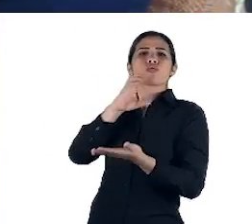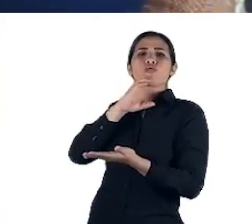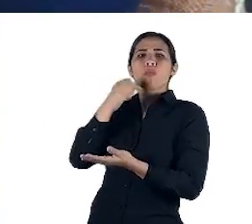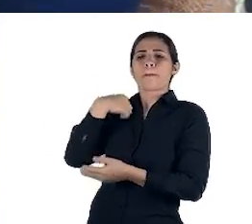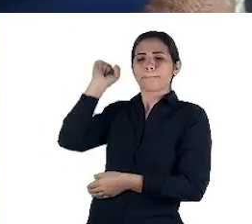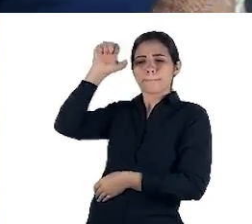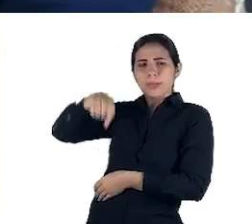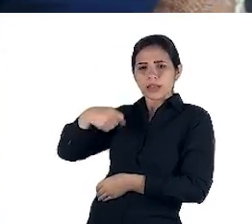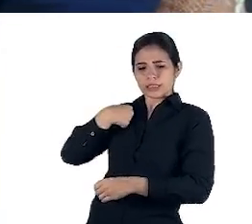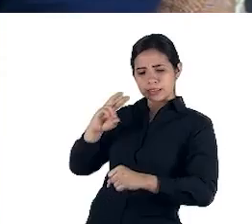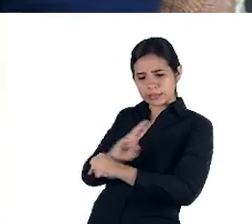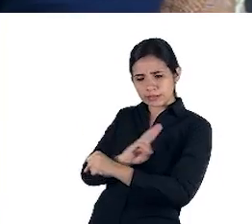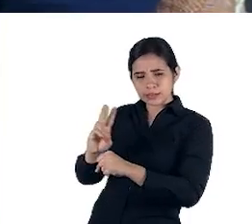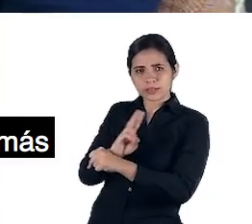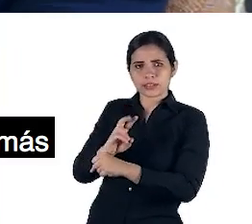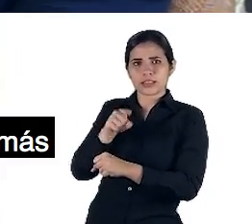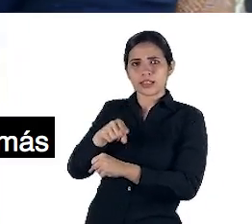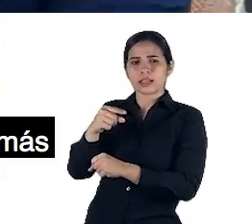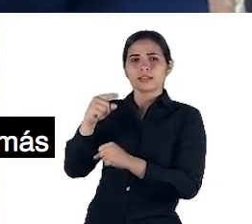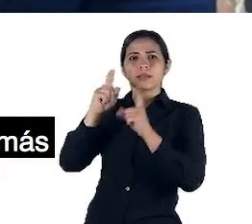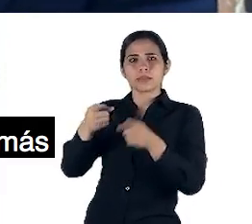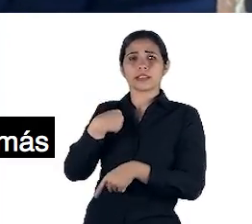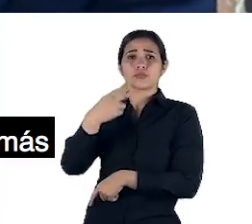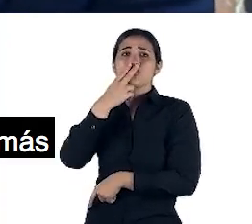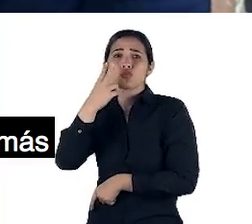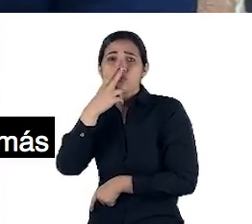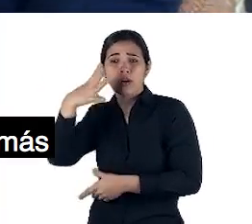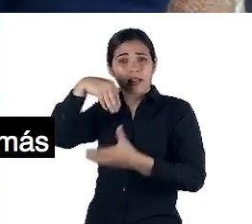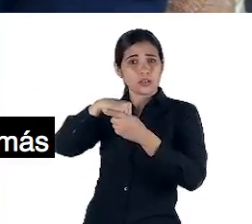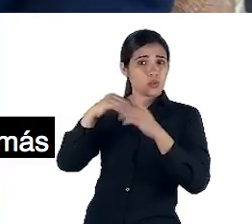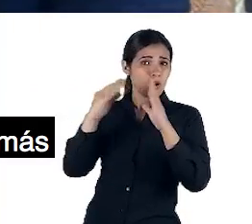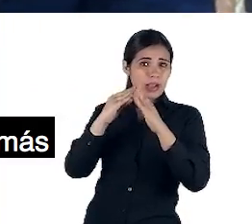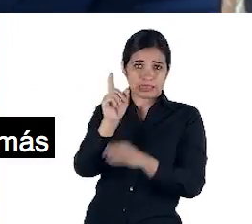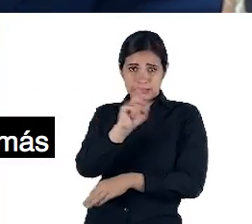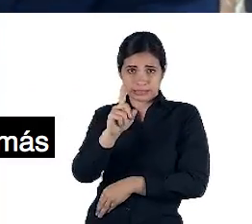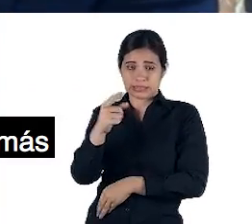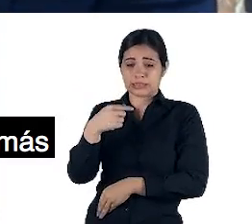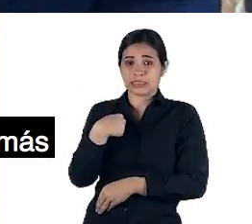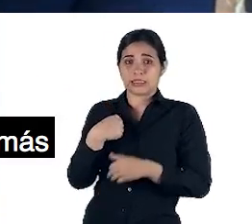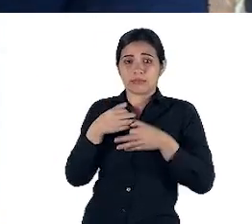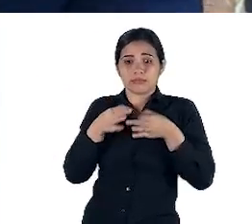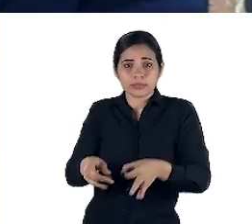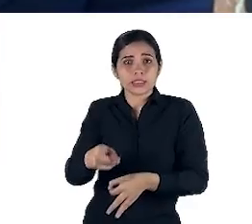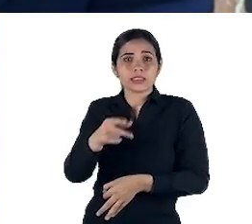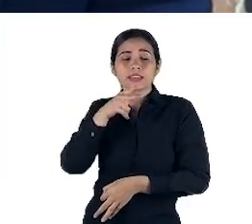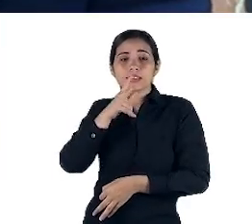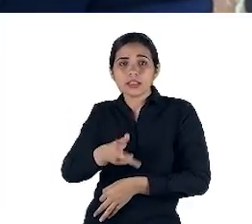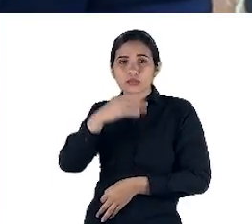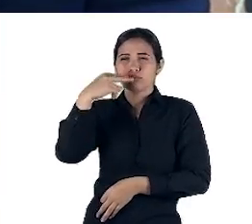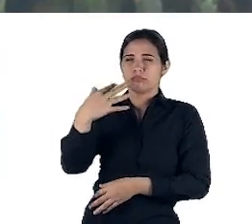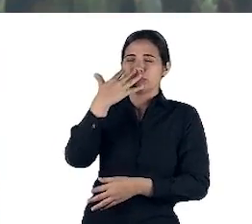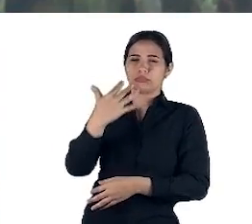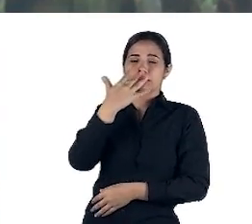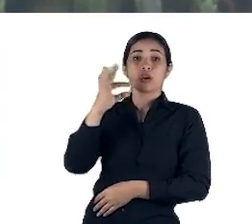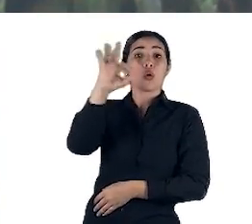un punto, tratar de liberar la zona de humo a aquellas personas que tienen incluso cocinas a fogón o demás, o padres que están con